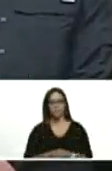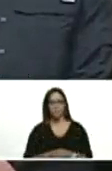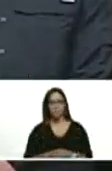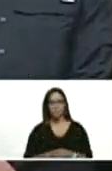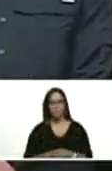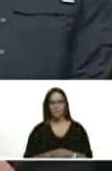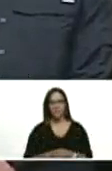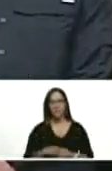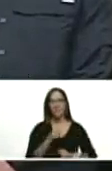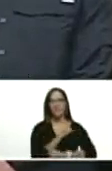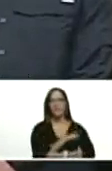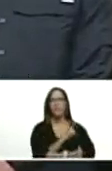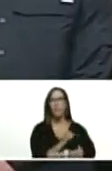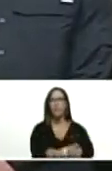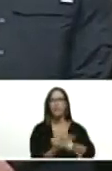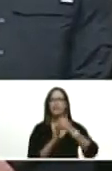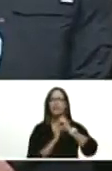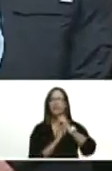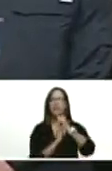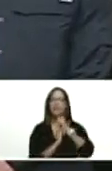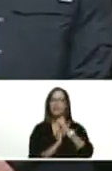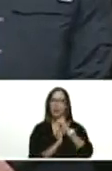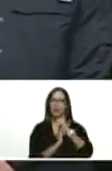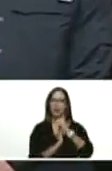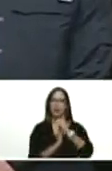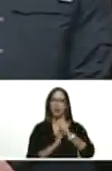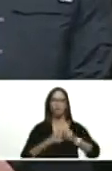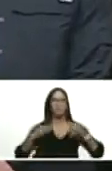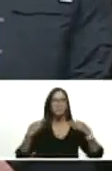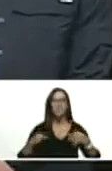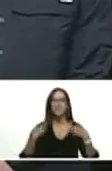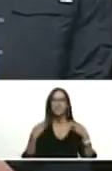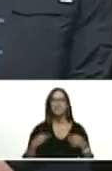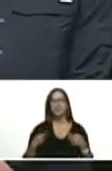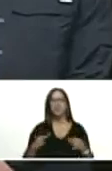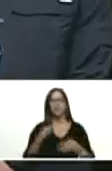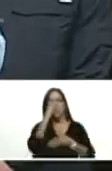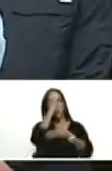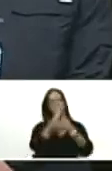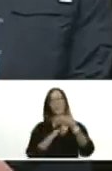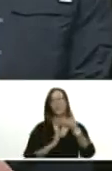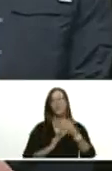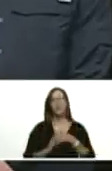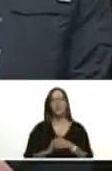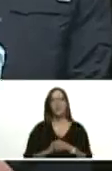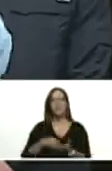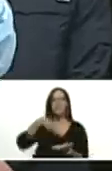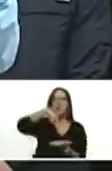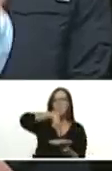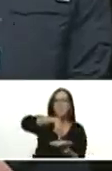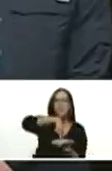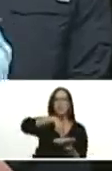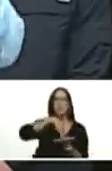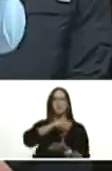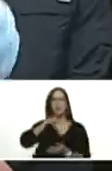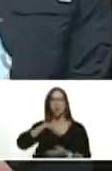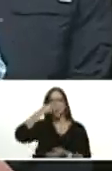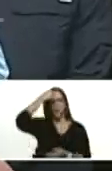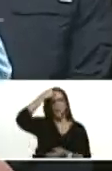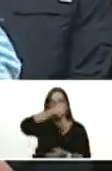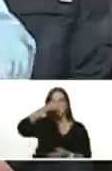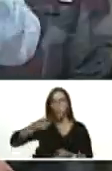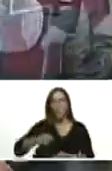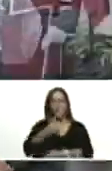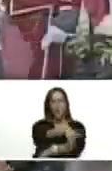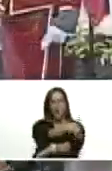es el poder del liderazgo sencillo, humilde, de a pie, de nuestro pueblo, en las